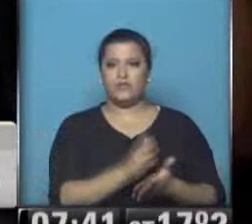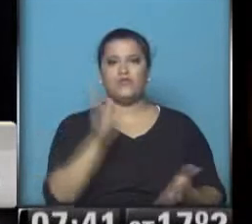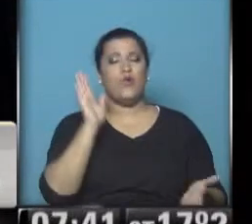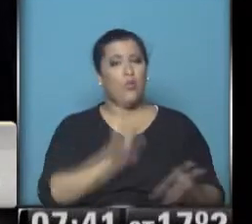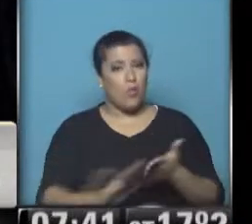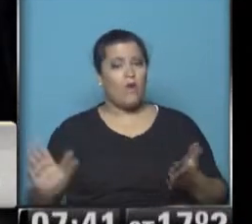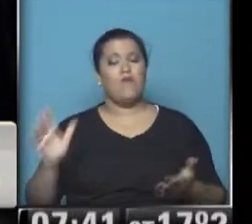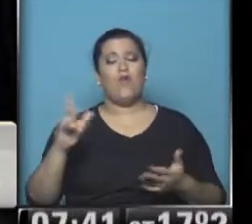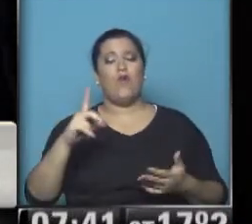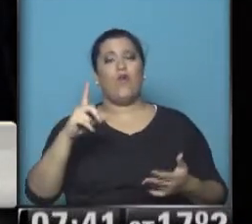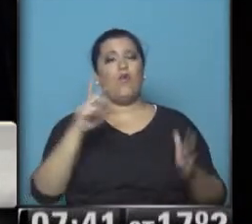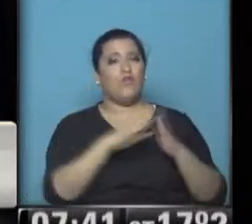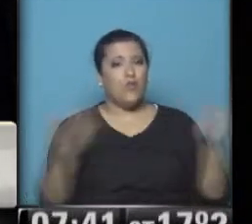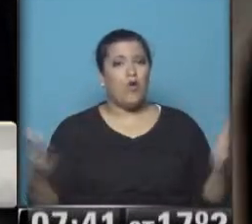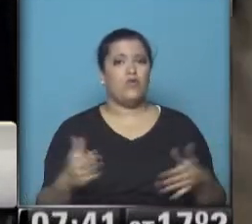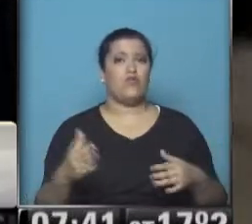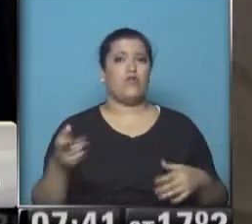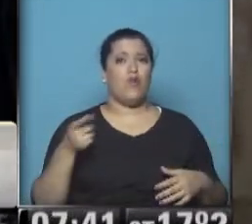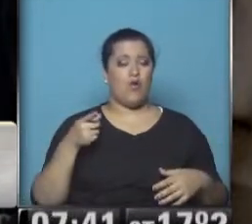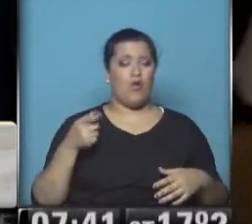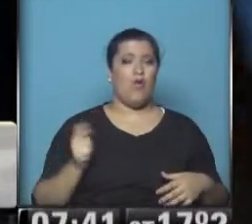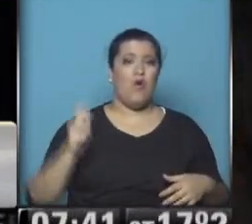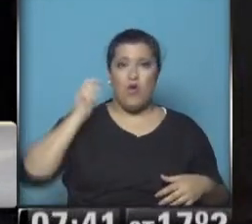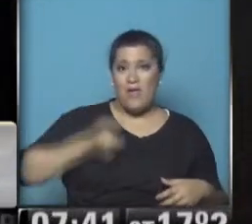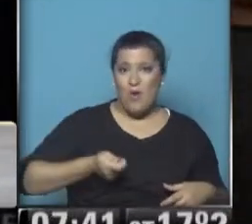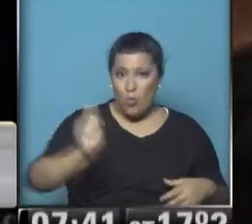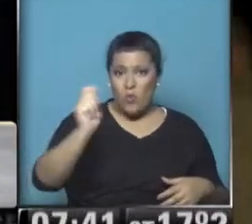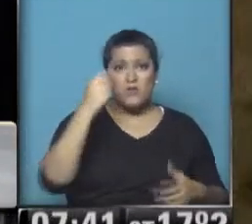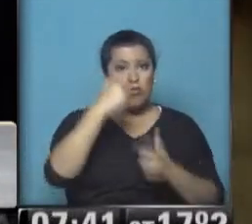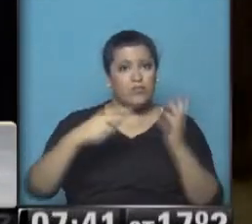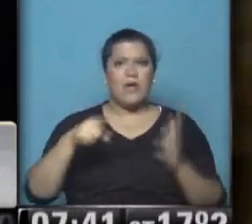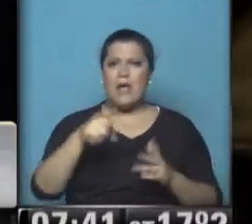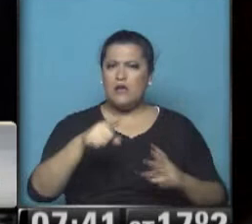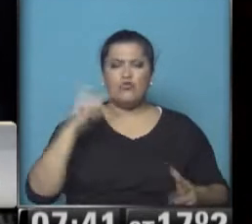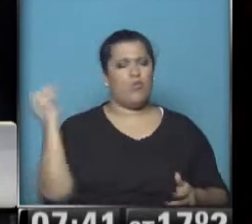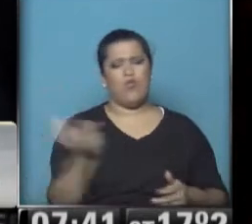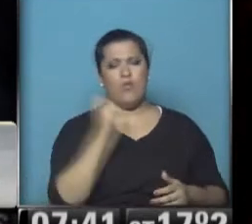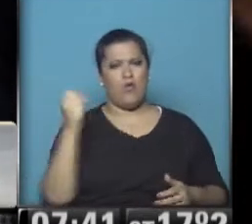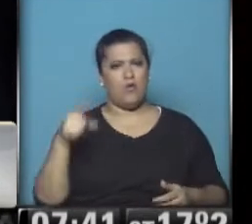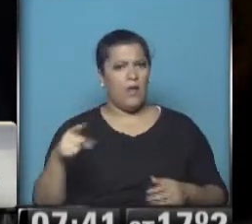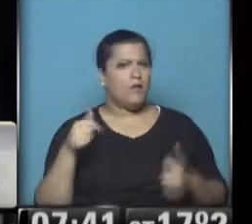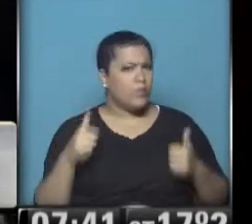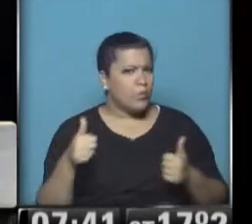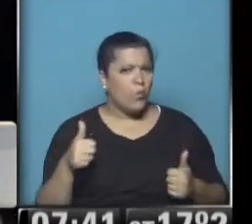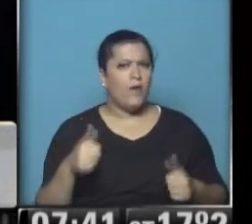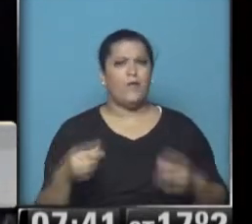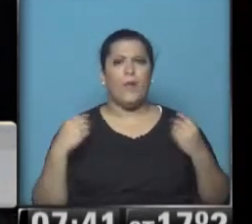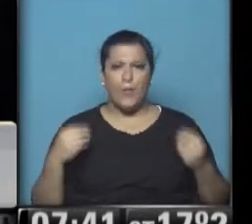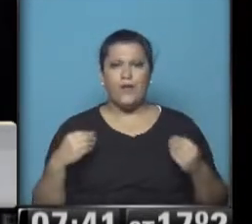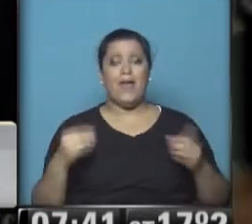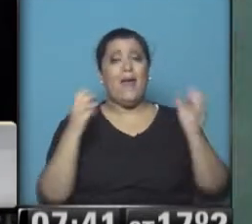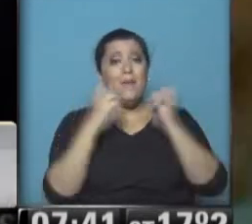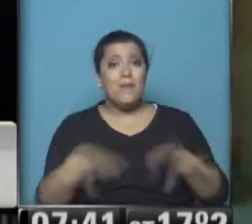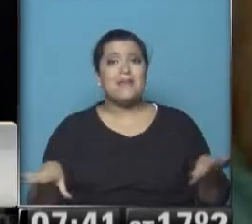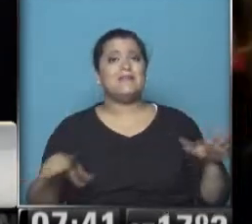Procesal Penal es extraordinariamente auspicioso porque implica empezar a